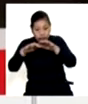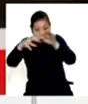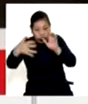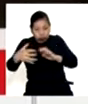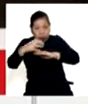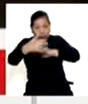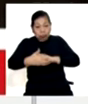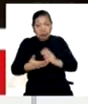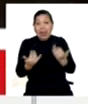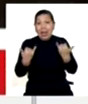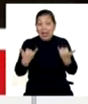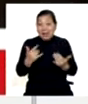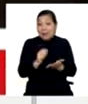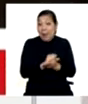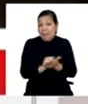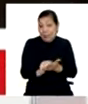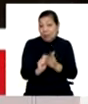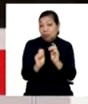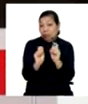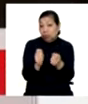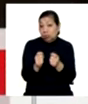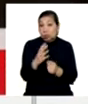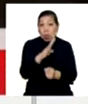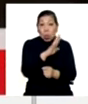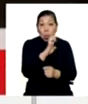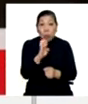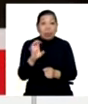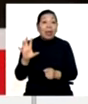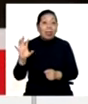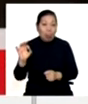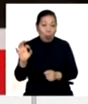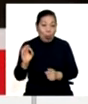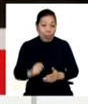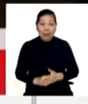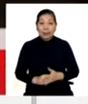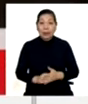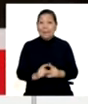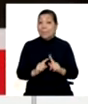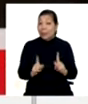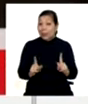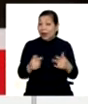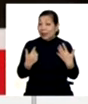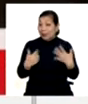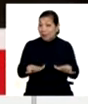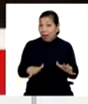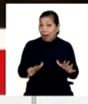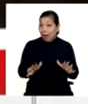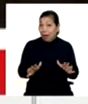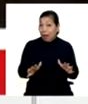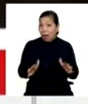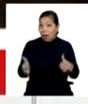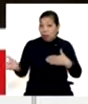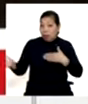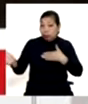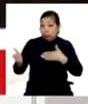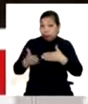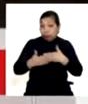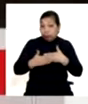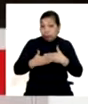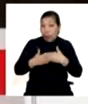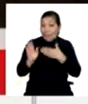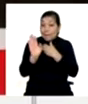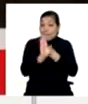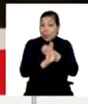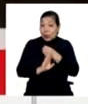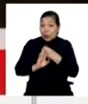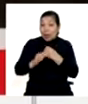cuales solo este mes estamos entregando 450. De modo que ya se está cerrando la brecha, digamos, de